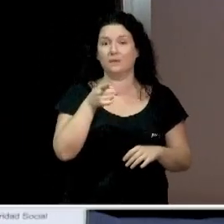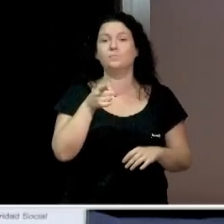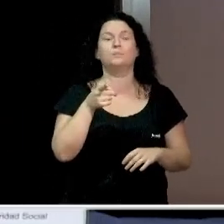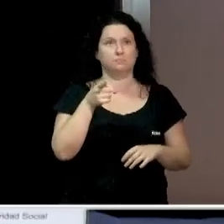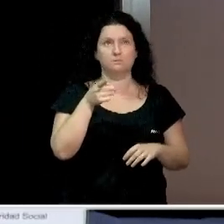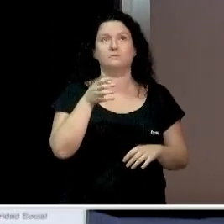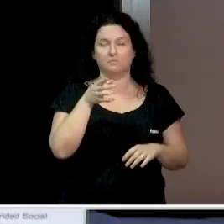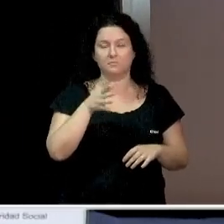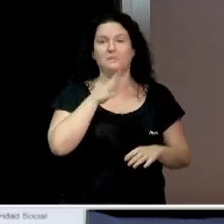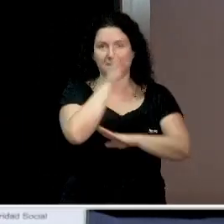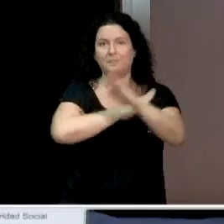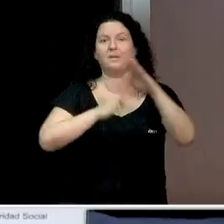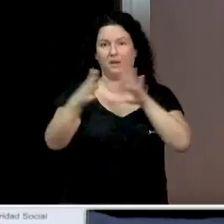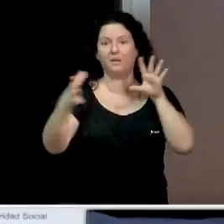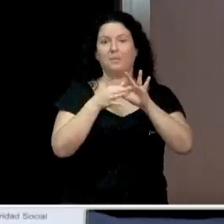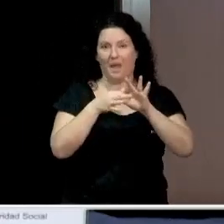la discapacidad.